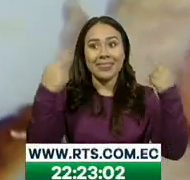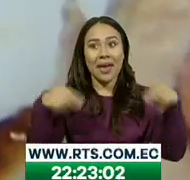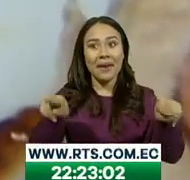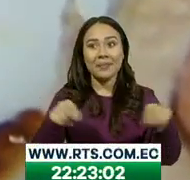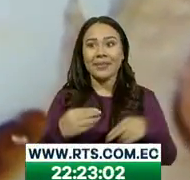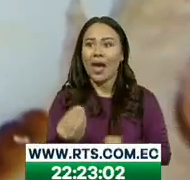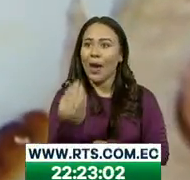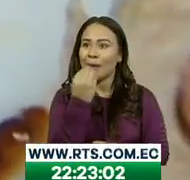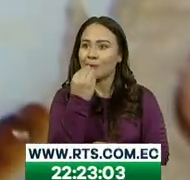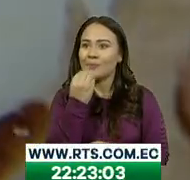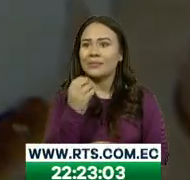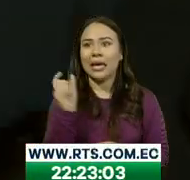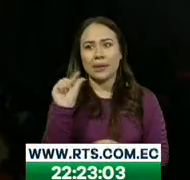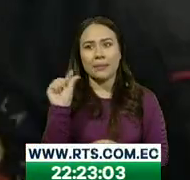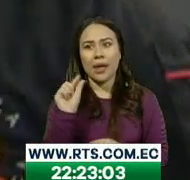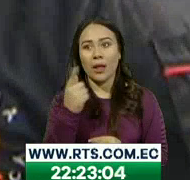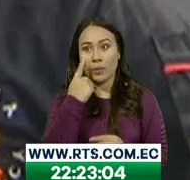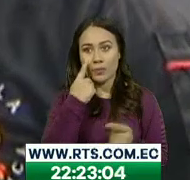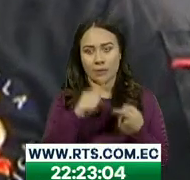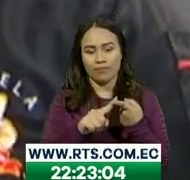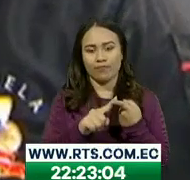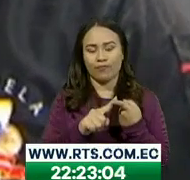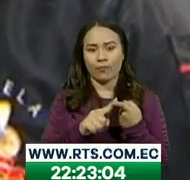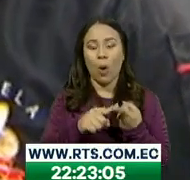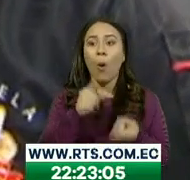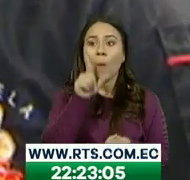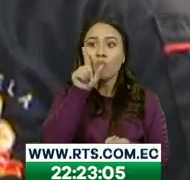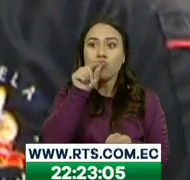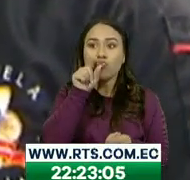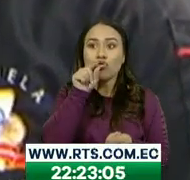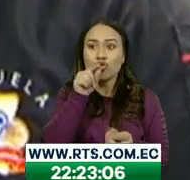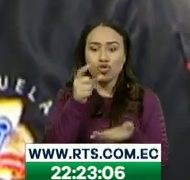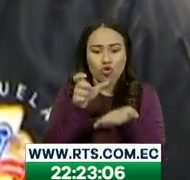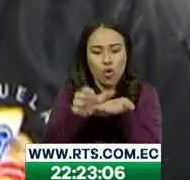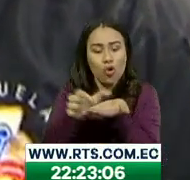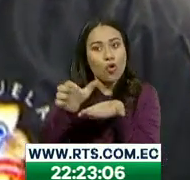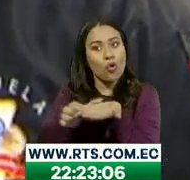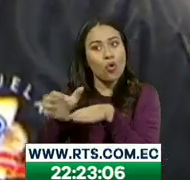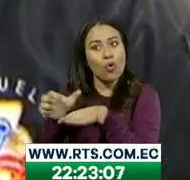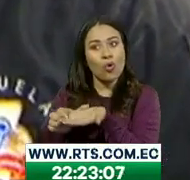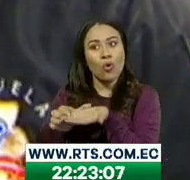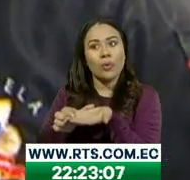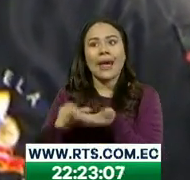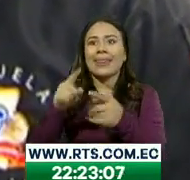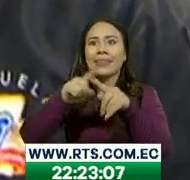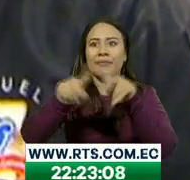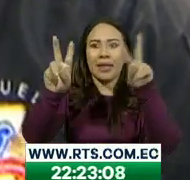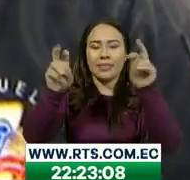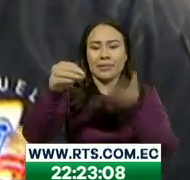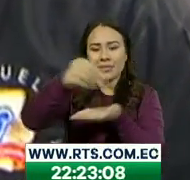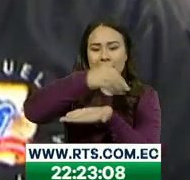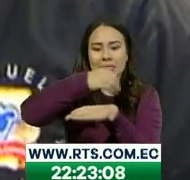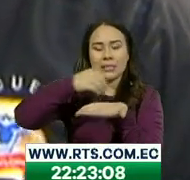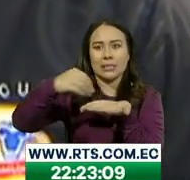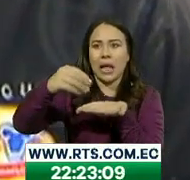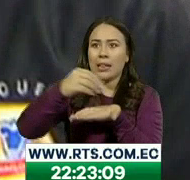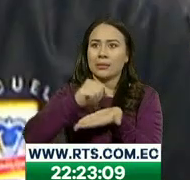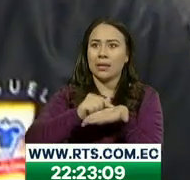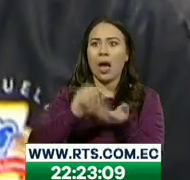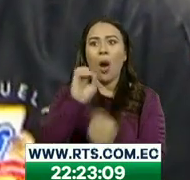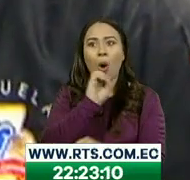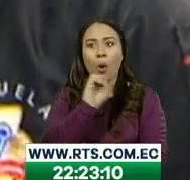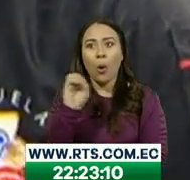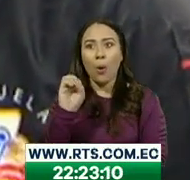económicos. Podemos ofrecer pollo, medallones de pollo en diferentes tipos de salsa. O a su vez podemos,